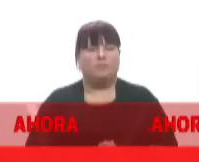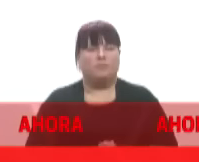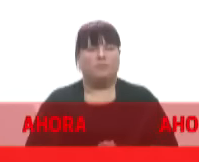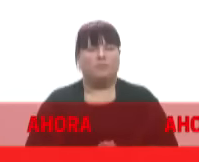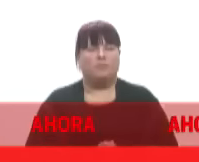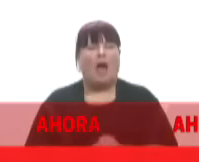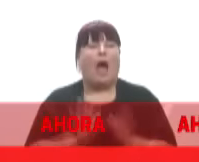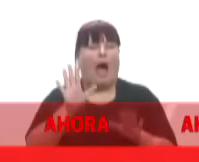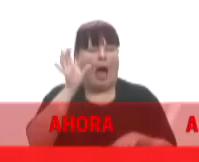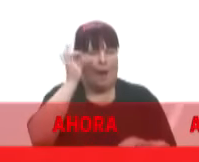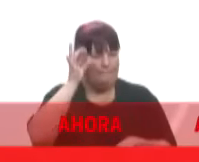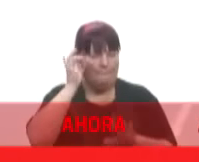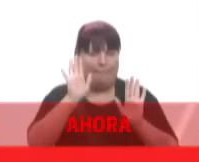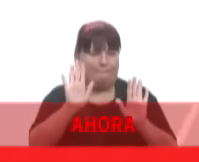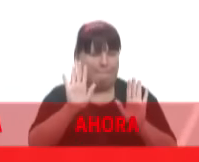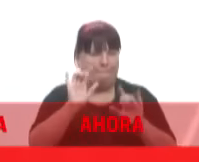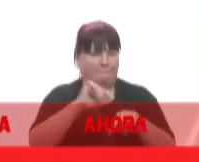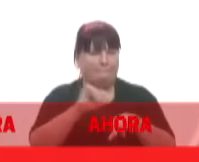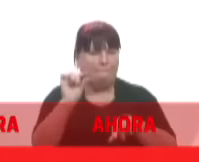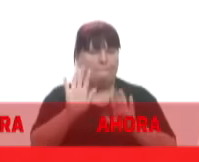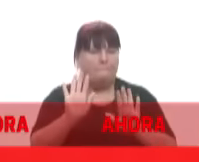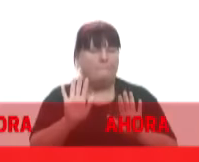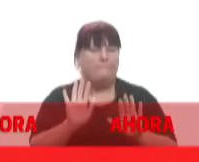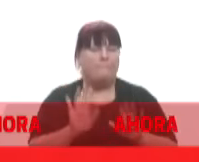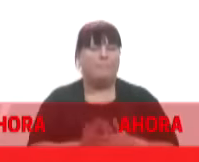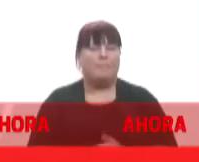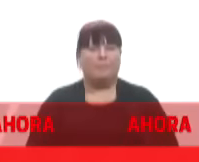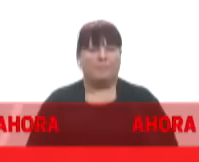Ah, perdón, esperamos unos segundos que...